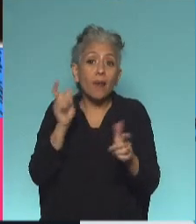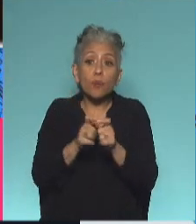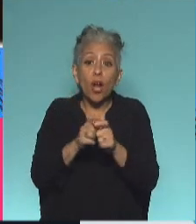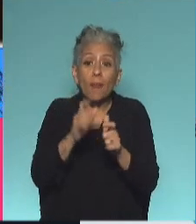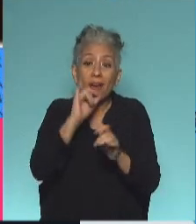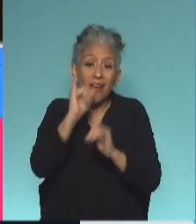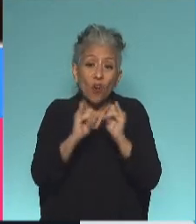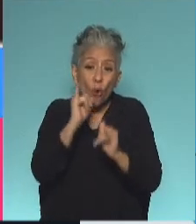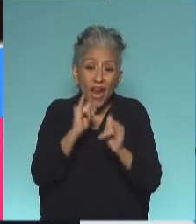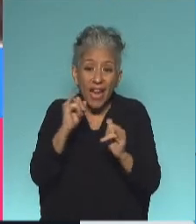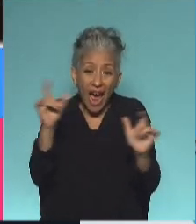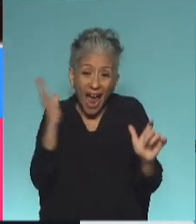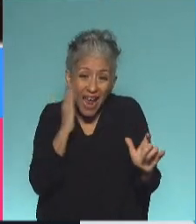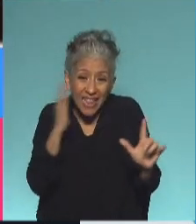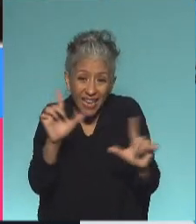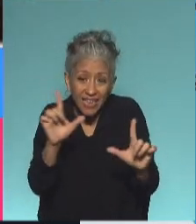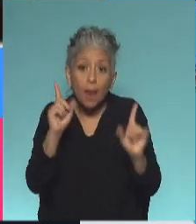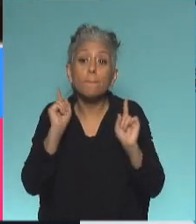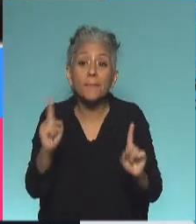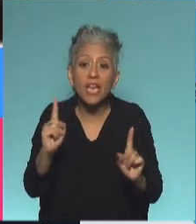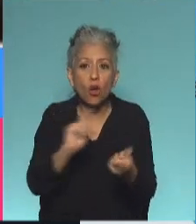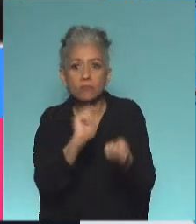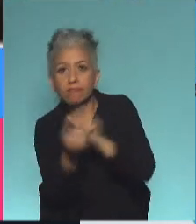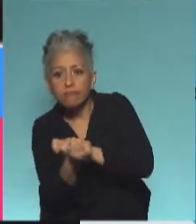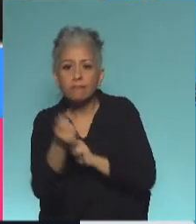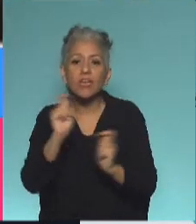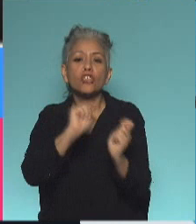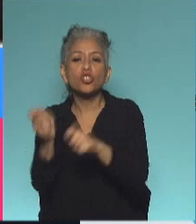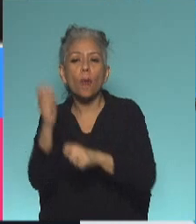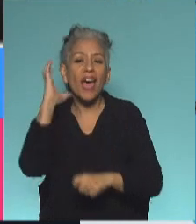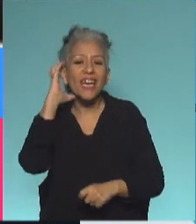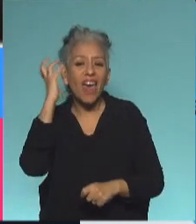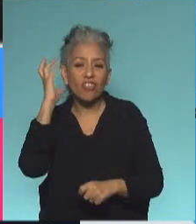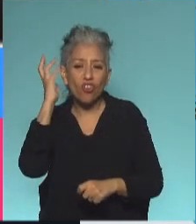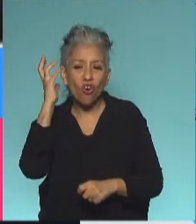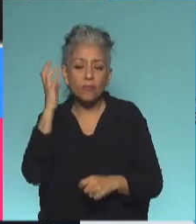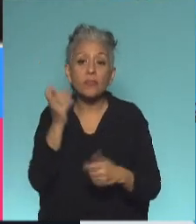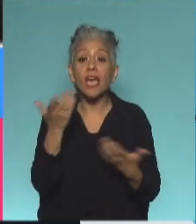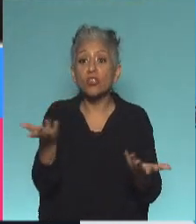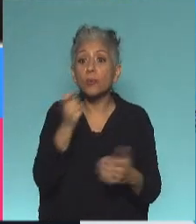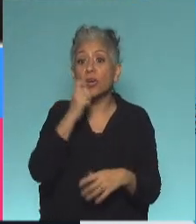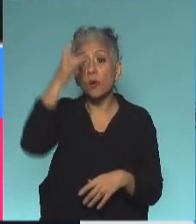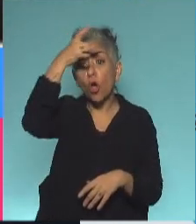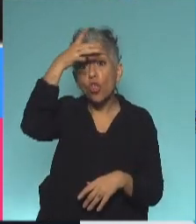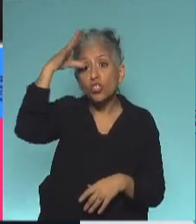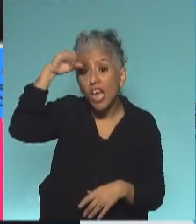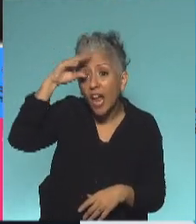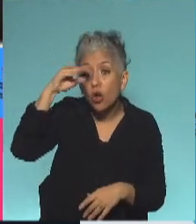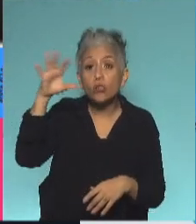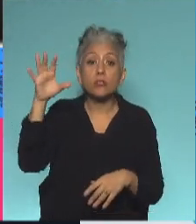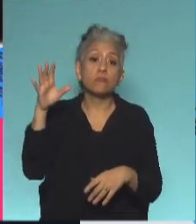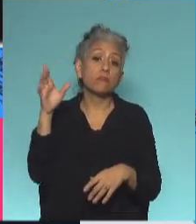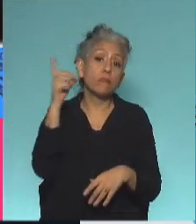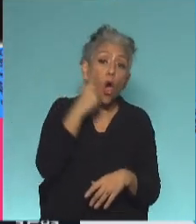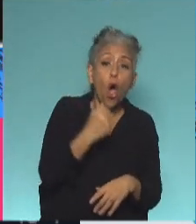hecho tantas, claro, pero a través de la radio. Qué lindo. Entonces eso genera que a las 12 de la noche, la señora o el señor que está en la casa, que está